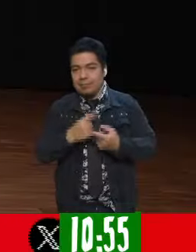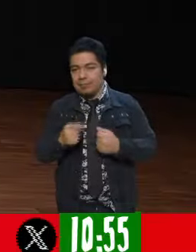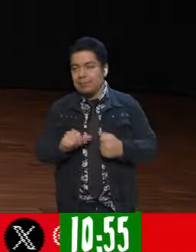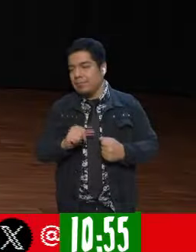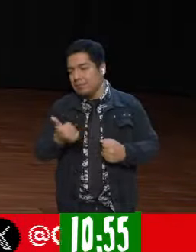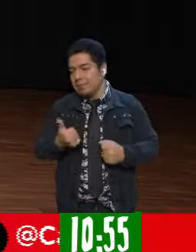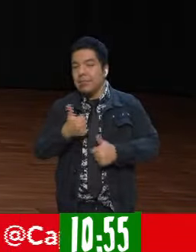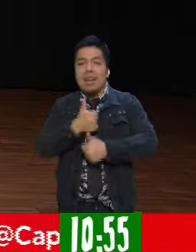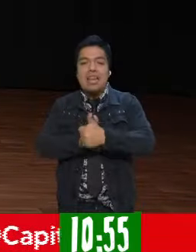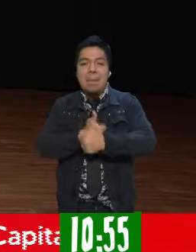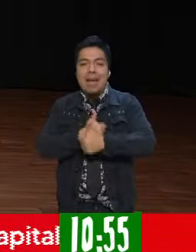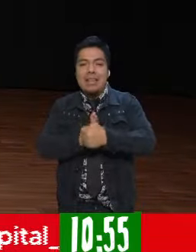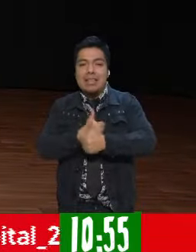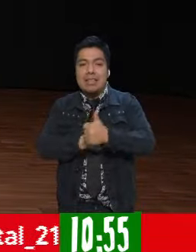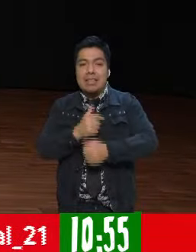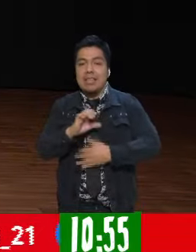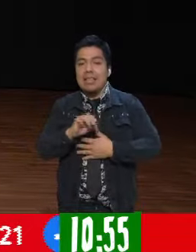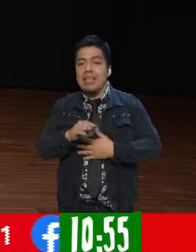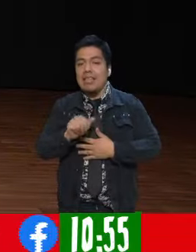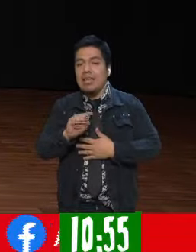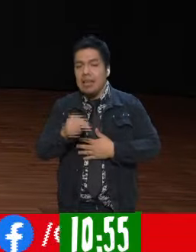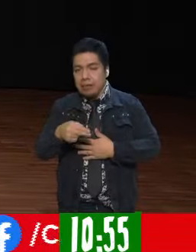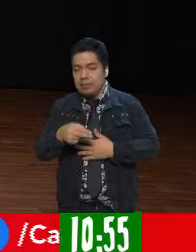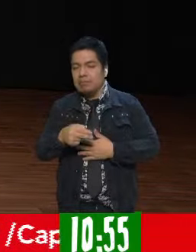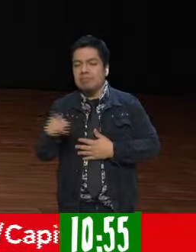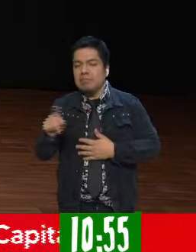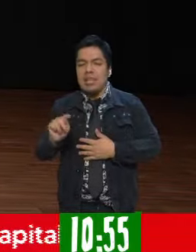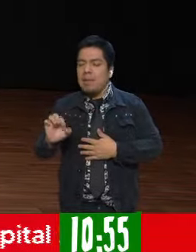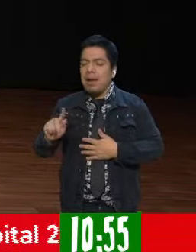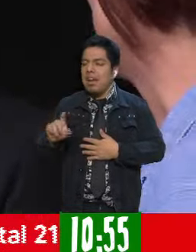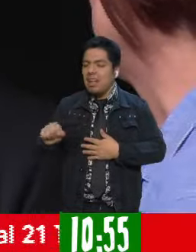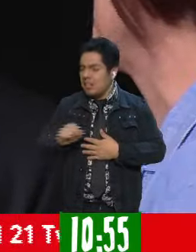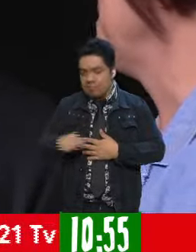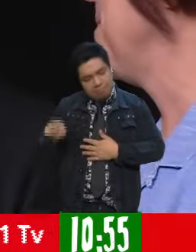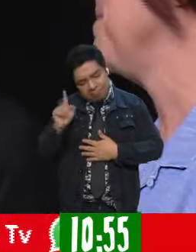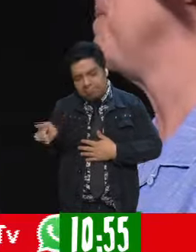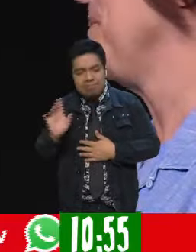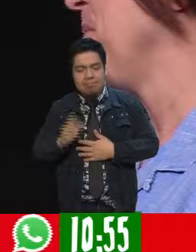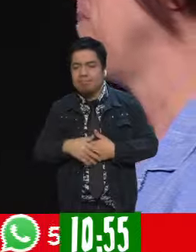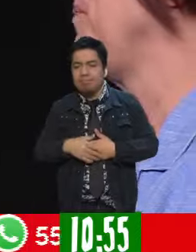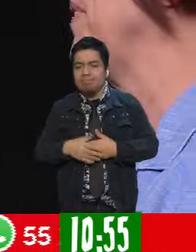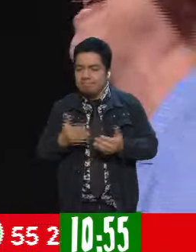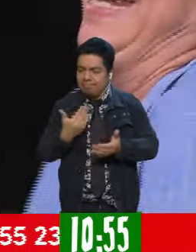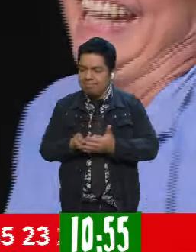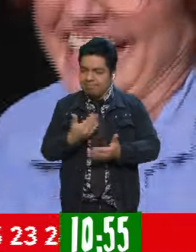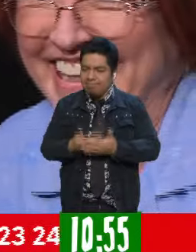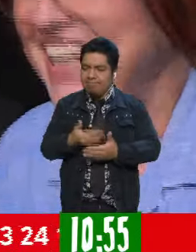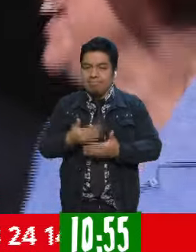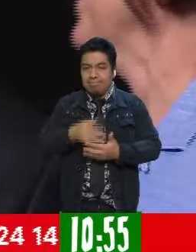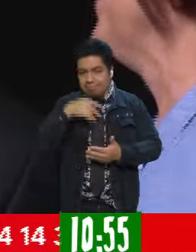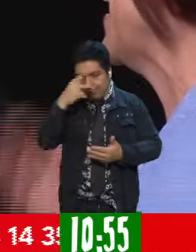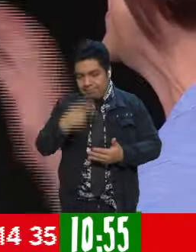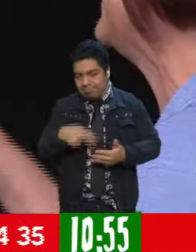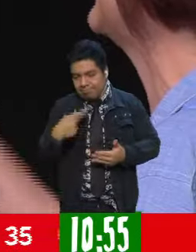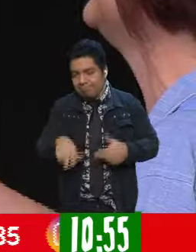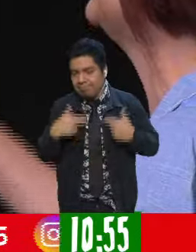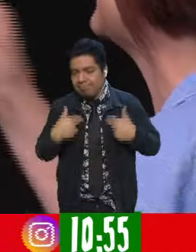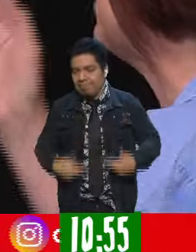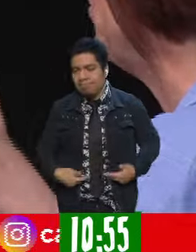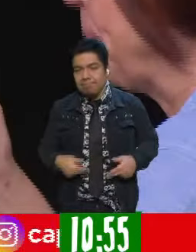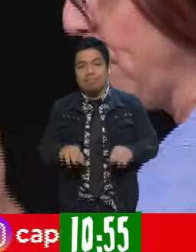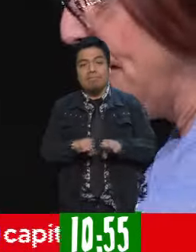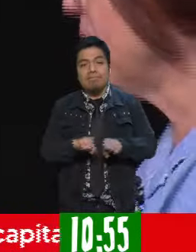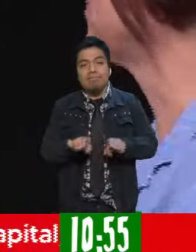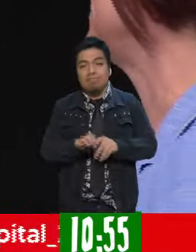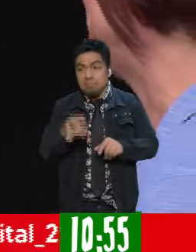Martín Carrera, señora. Pero la Tepalcates es la Tepalcates. La Tepalcates es patrimonio cultural de la humanidad. Oiga, ¿y qué le dijeron?